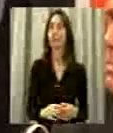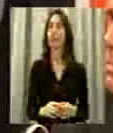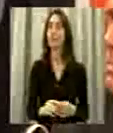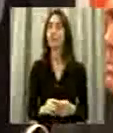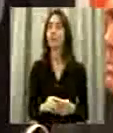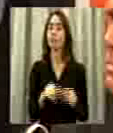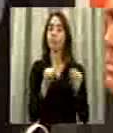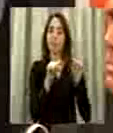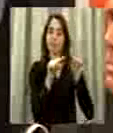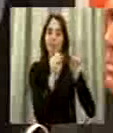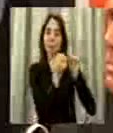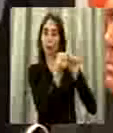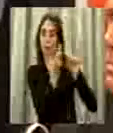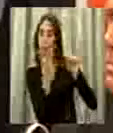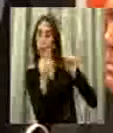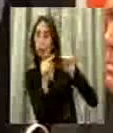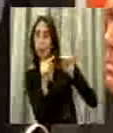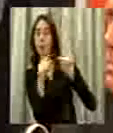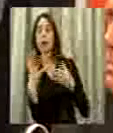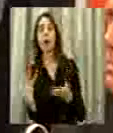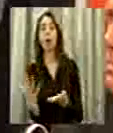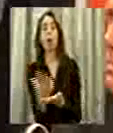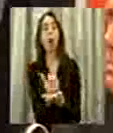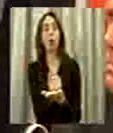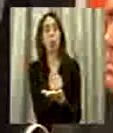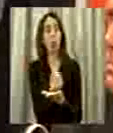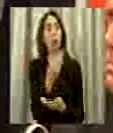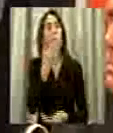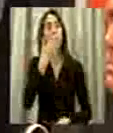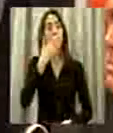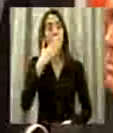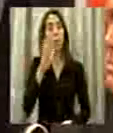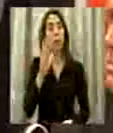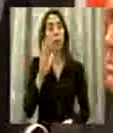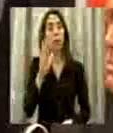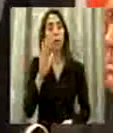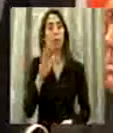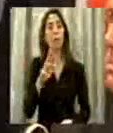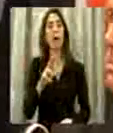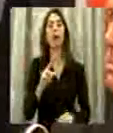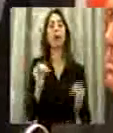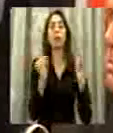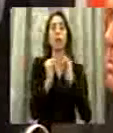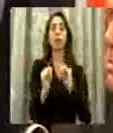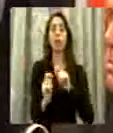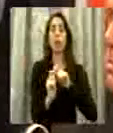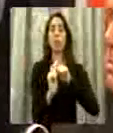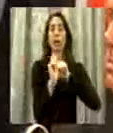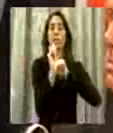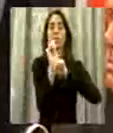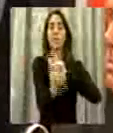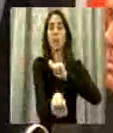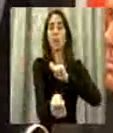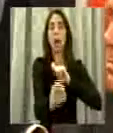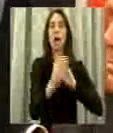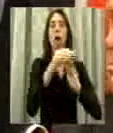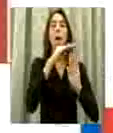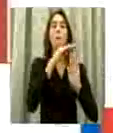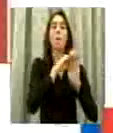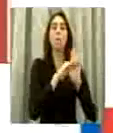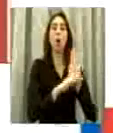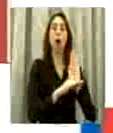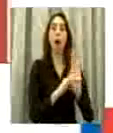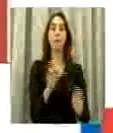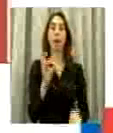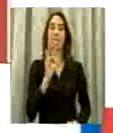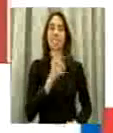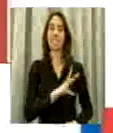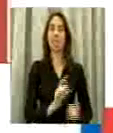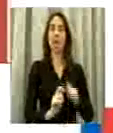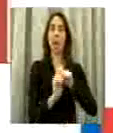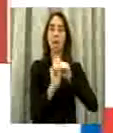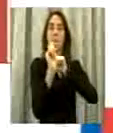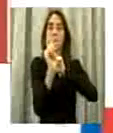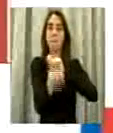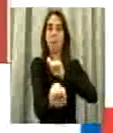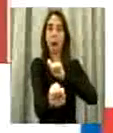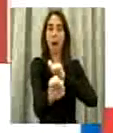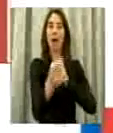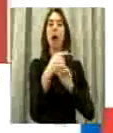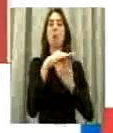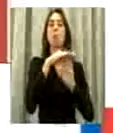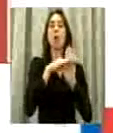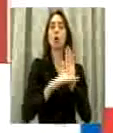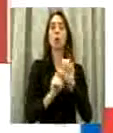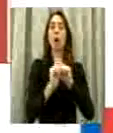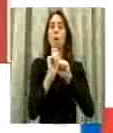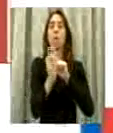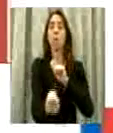esta cifra, hemos logrado también mejorar nuestro esquema de pagos, el programa Chile Paga, que es el programa de pago